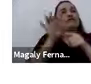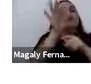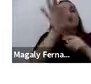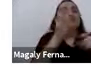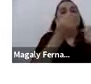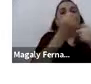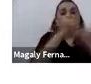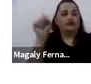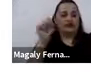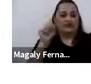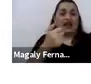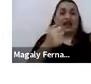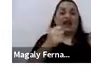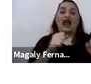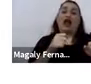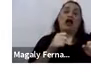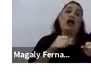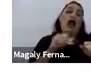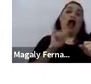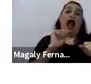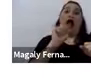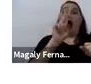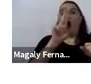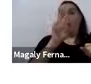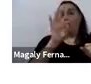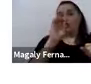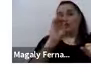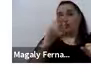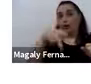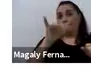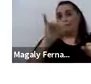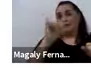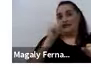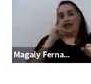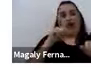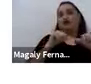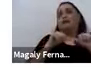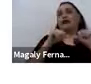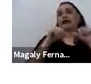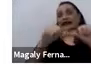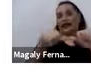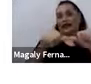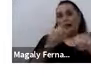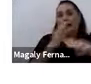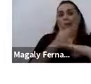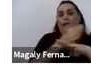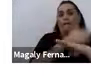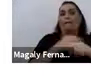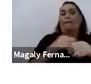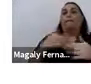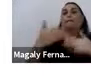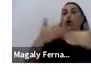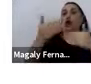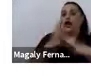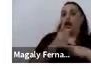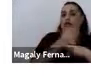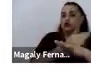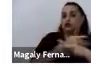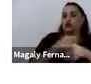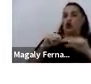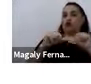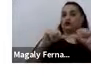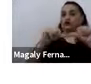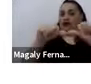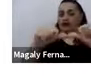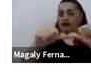que esa utopía, corriendo detrás de aquello, es lo que nos mantiene en un progreso constante, pero realmente,